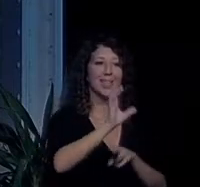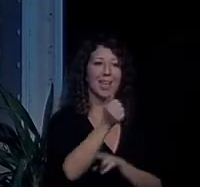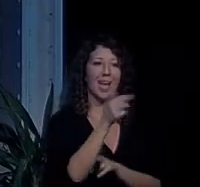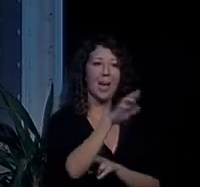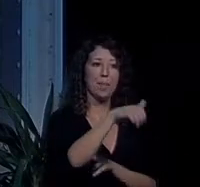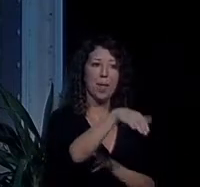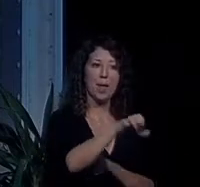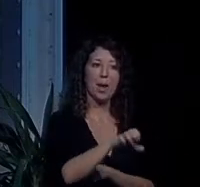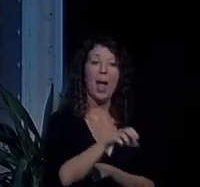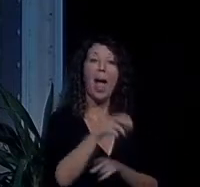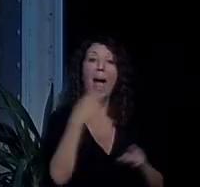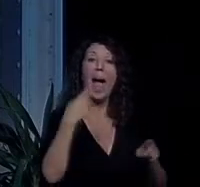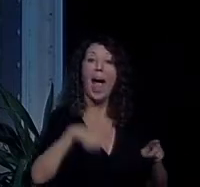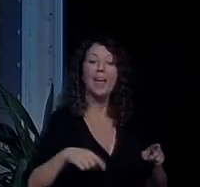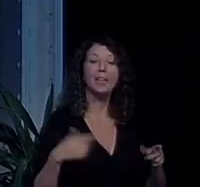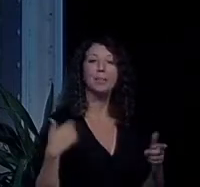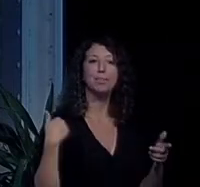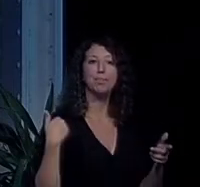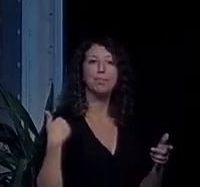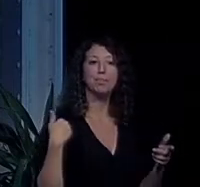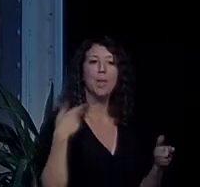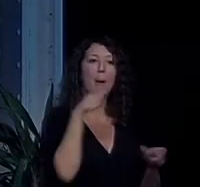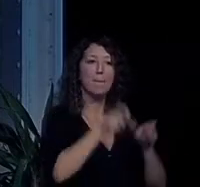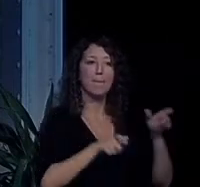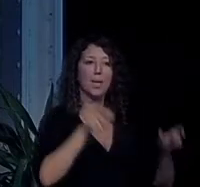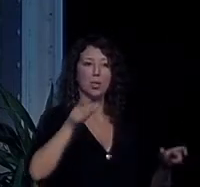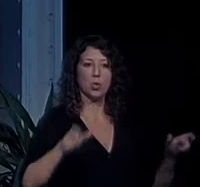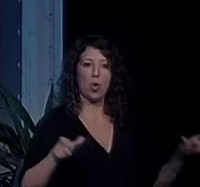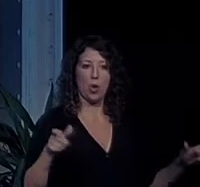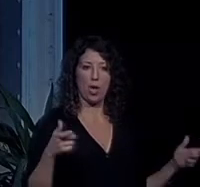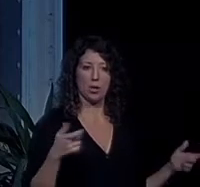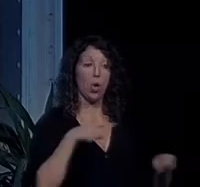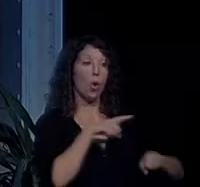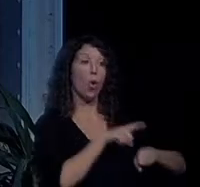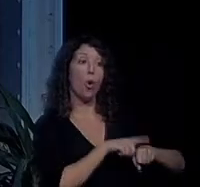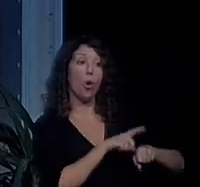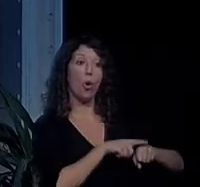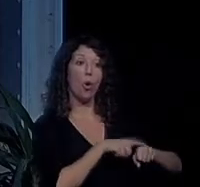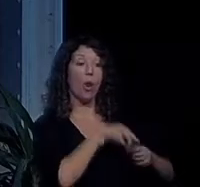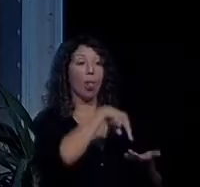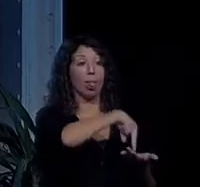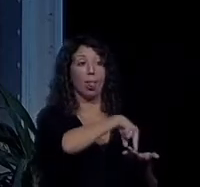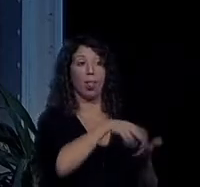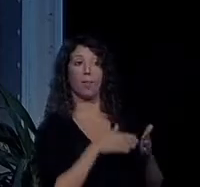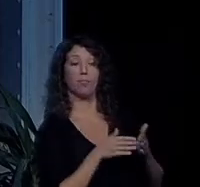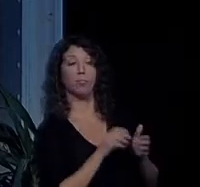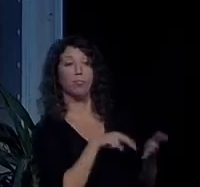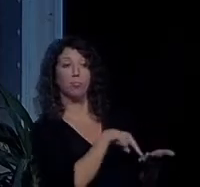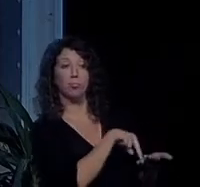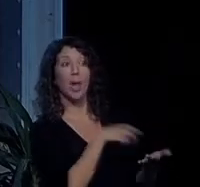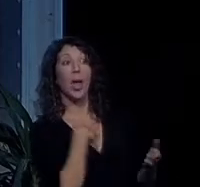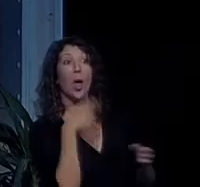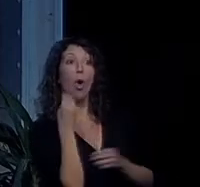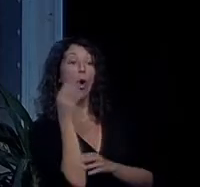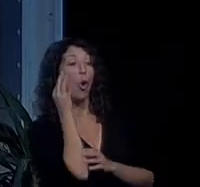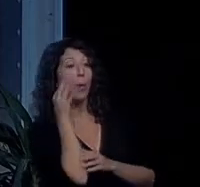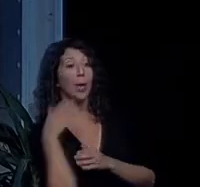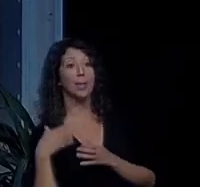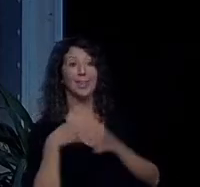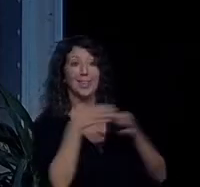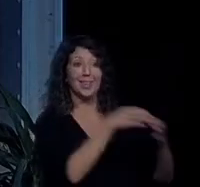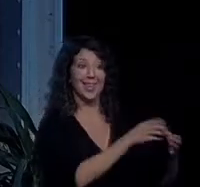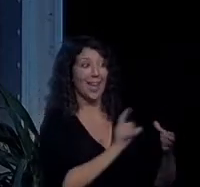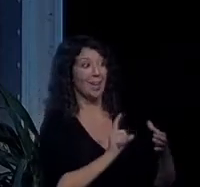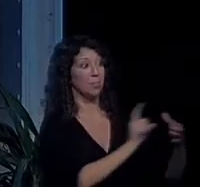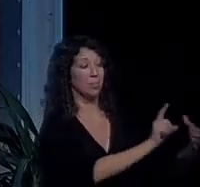poco han puesto como personas que a una hora determinada están en un sitio, todas las jóvenes van allí y las llevan a casa,